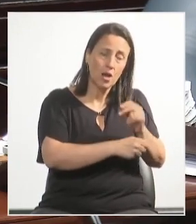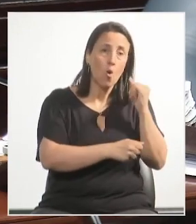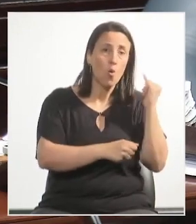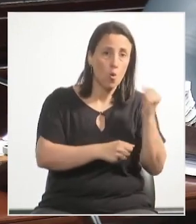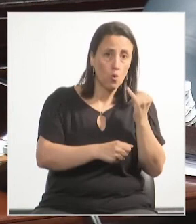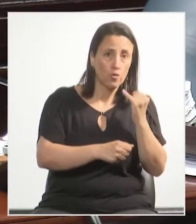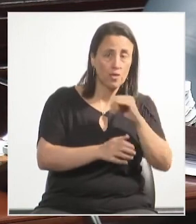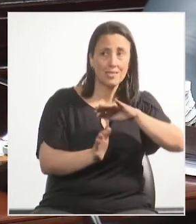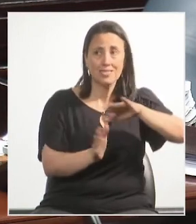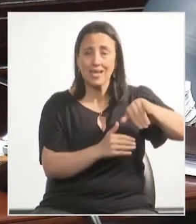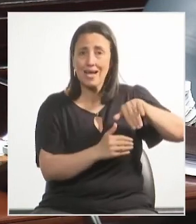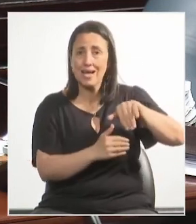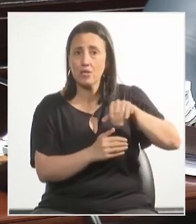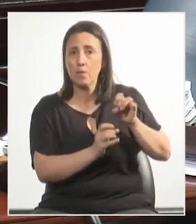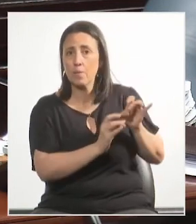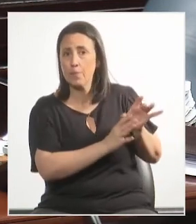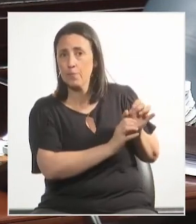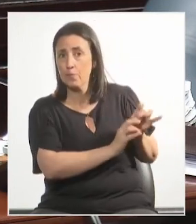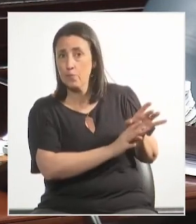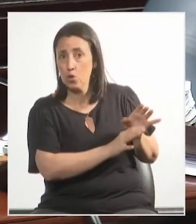de la persecución nazi.